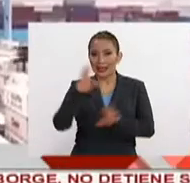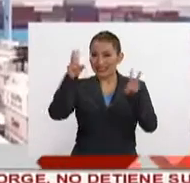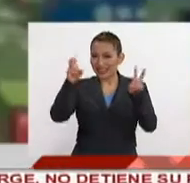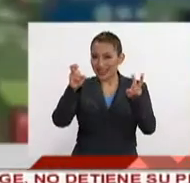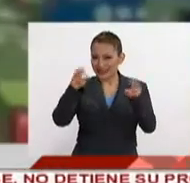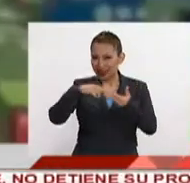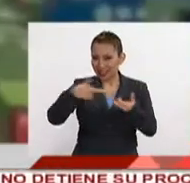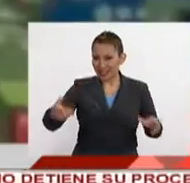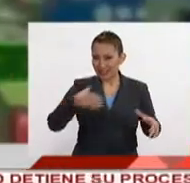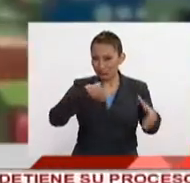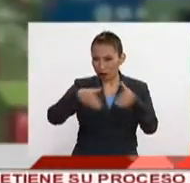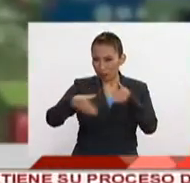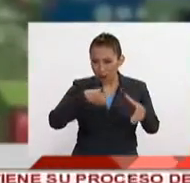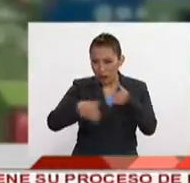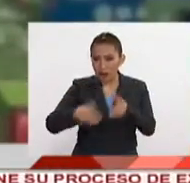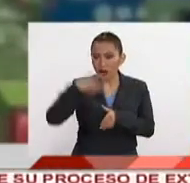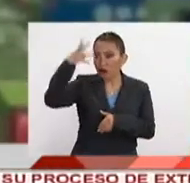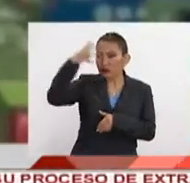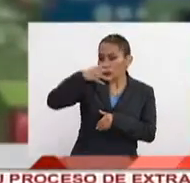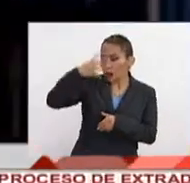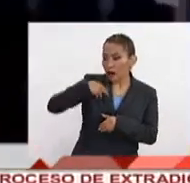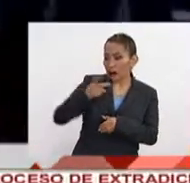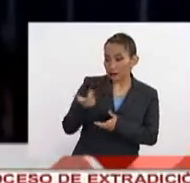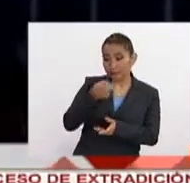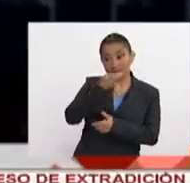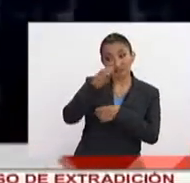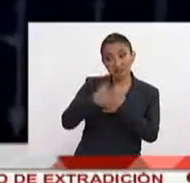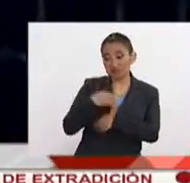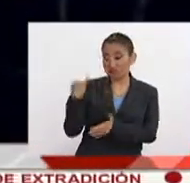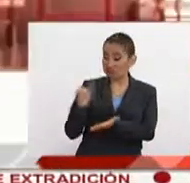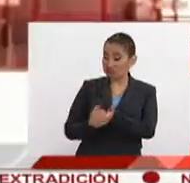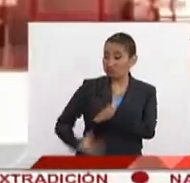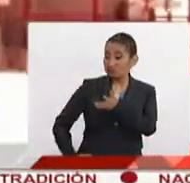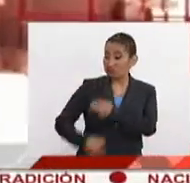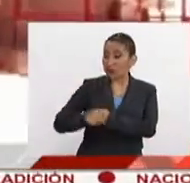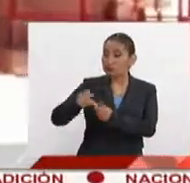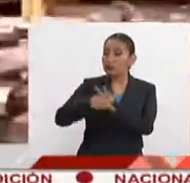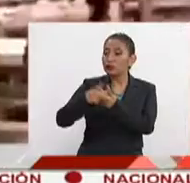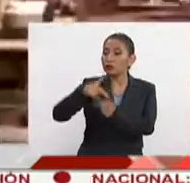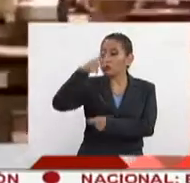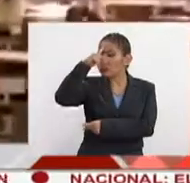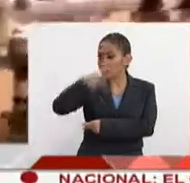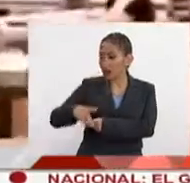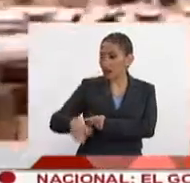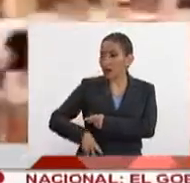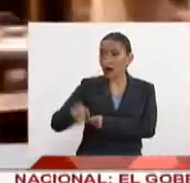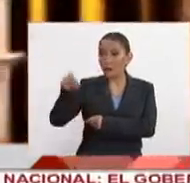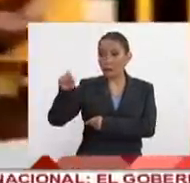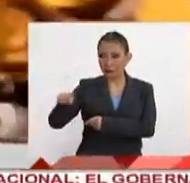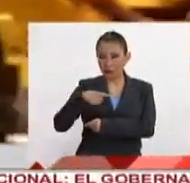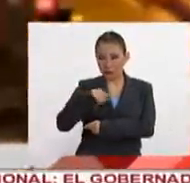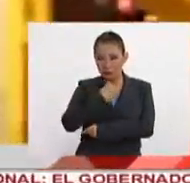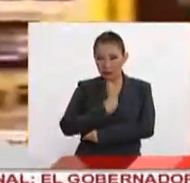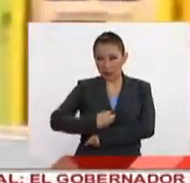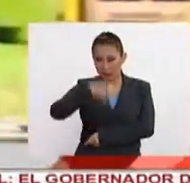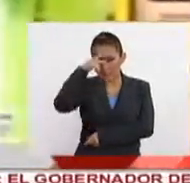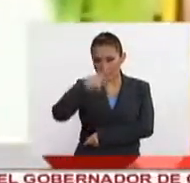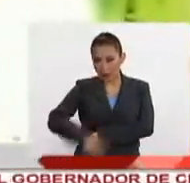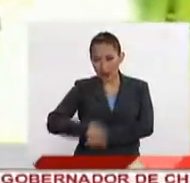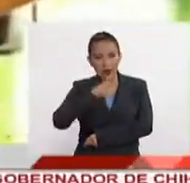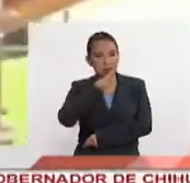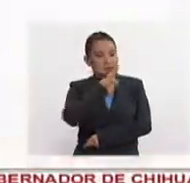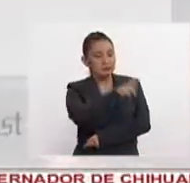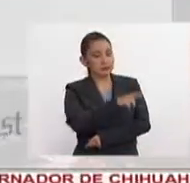tema de la relación comercial, Trump amenazó con imponer aranceles a productos mexicanos, ante lo cual el presidente